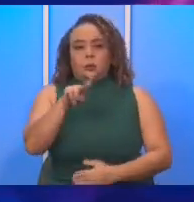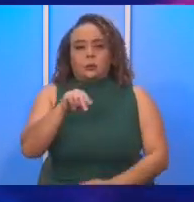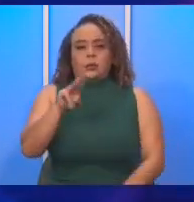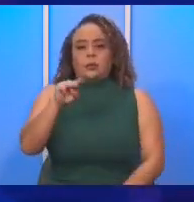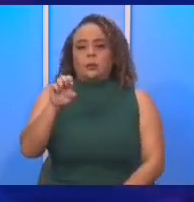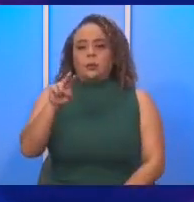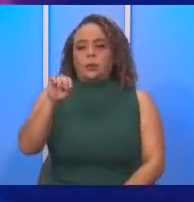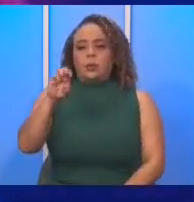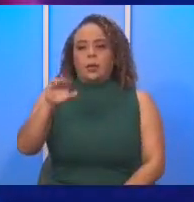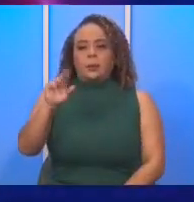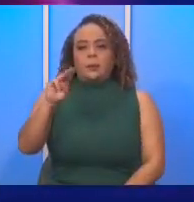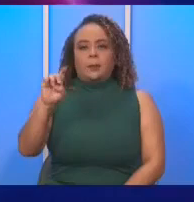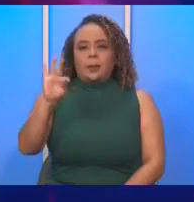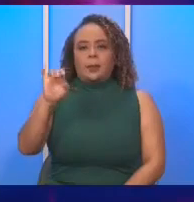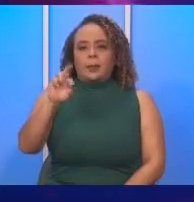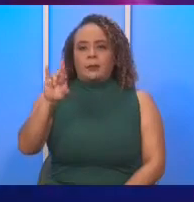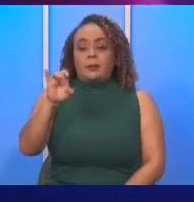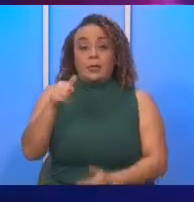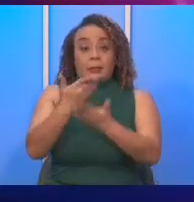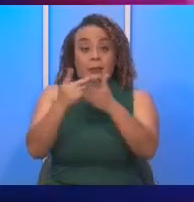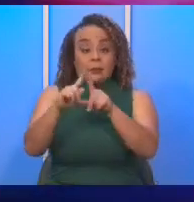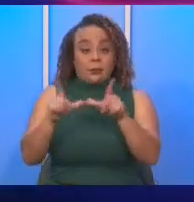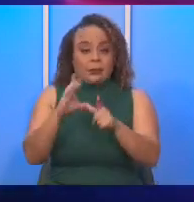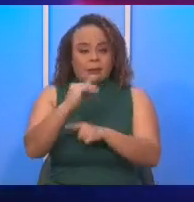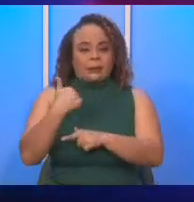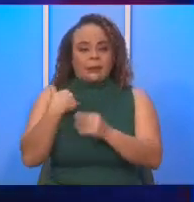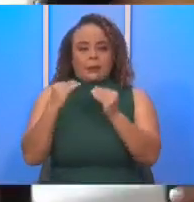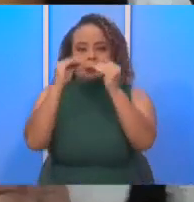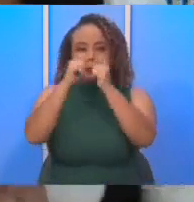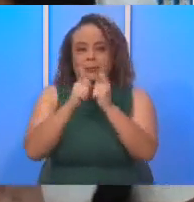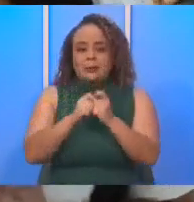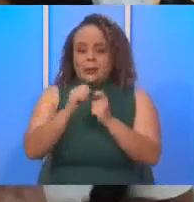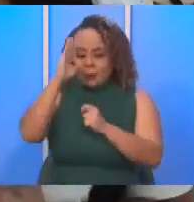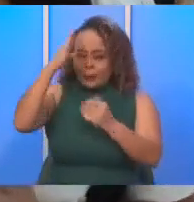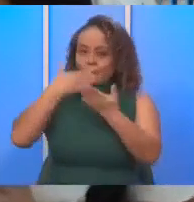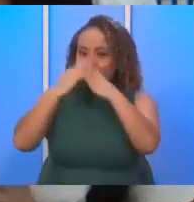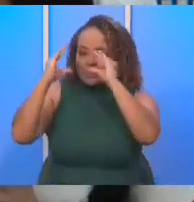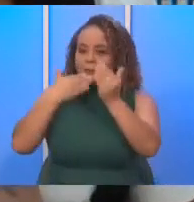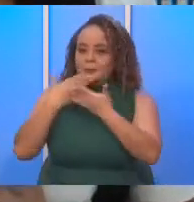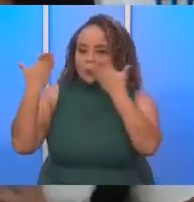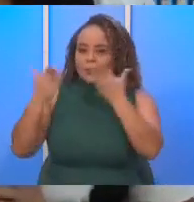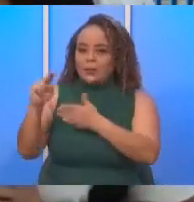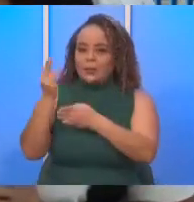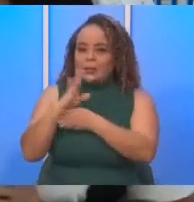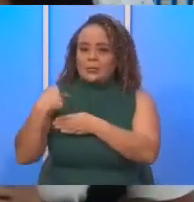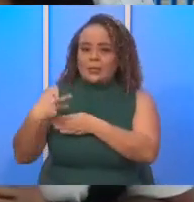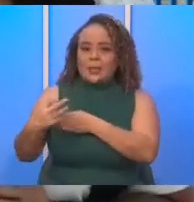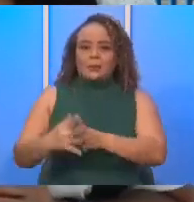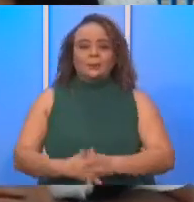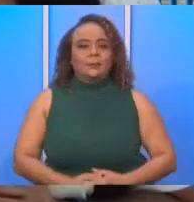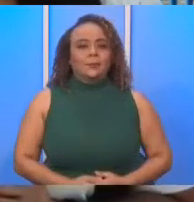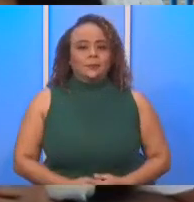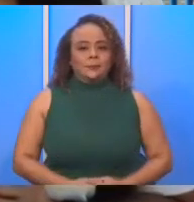compañera Mónica Matarrita se encuentra en el lugar, nos tiene más detalles. Mónica, ¿qué tal? Buenas tardes, bienvenida a Noticias Telediario.